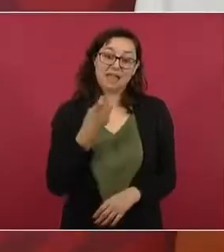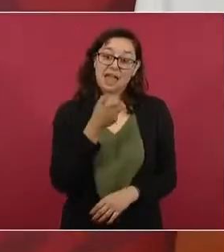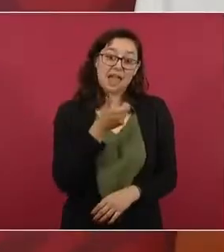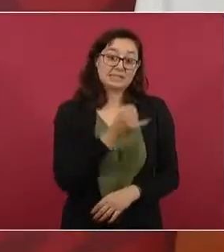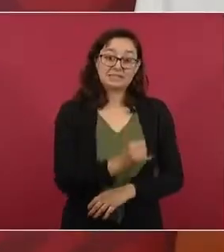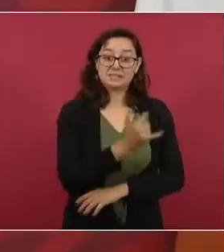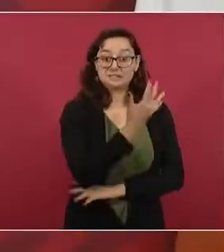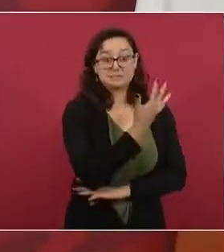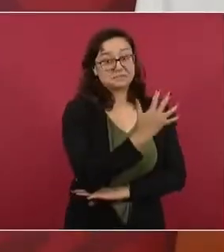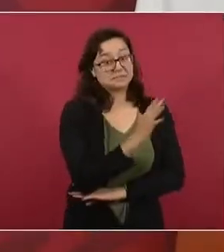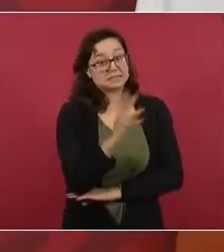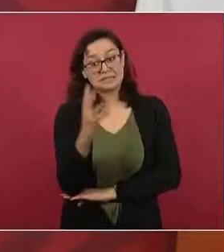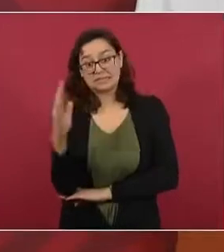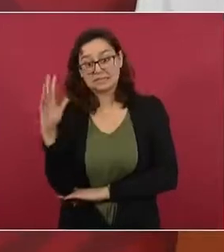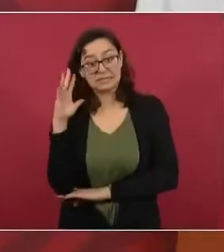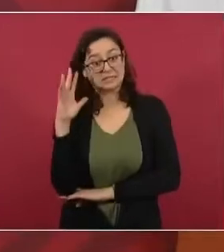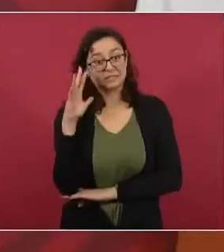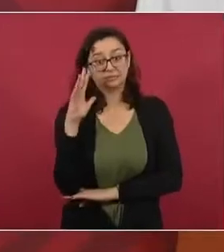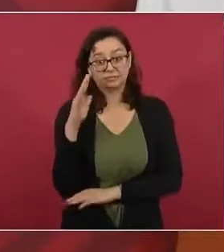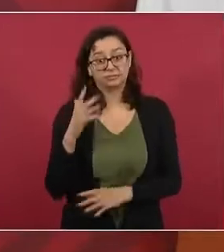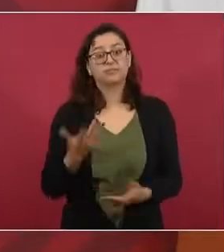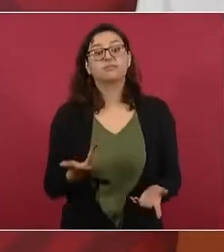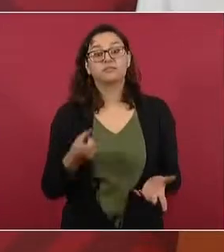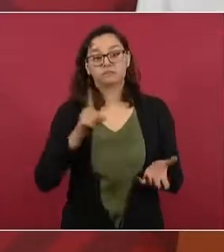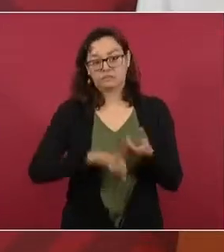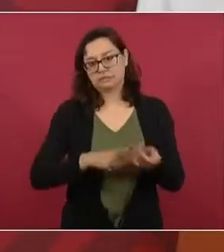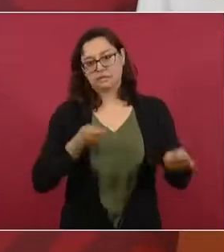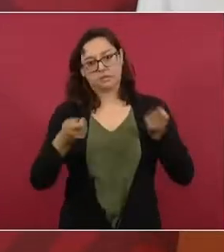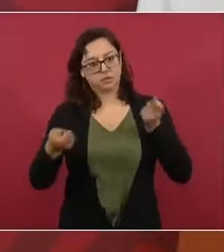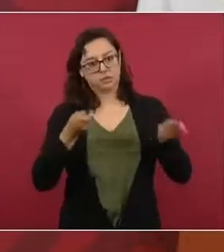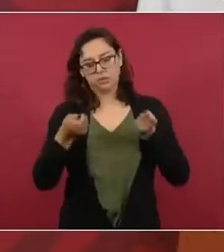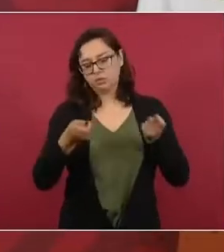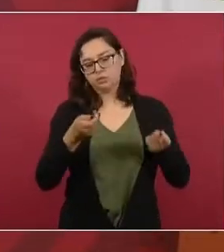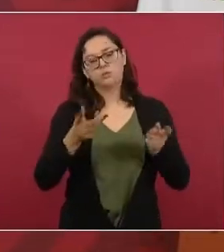Ya si nos metemos más a eso es control biológico,